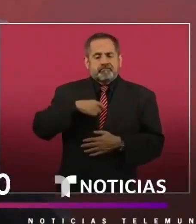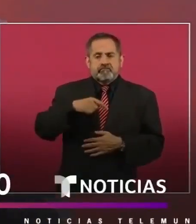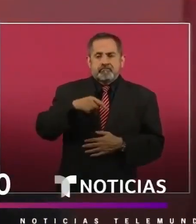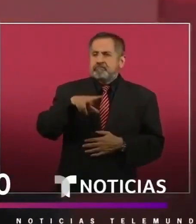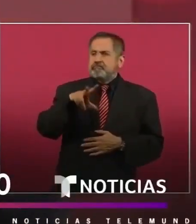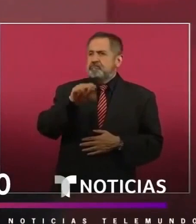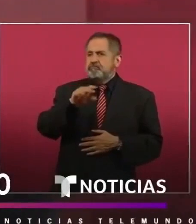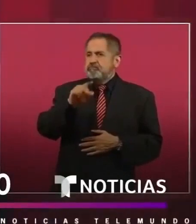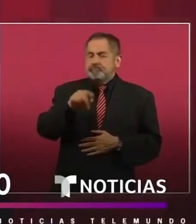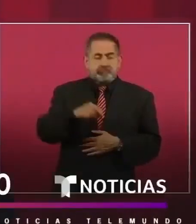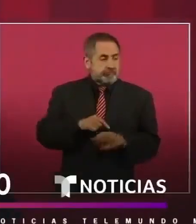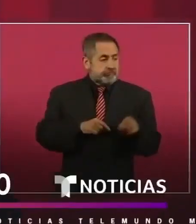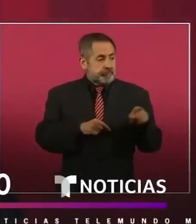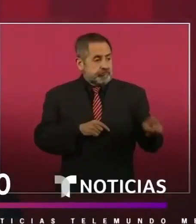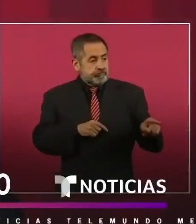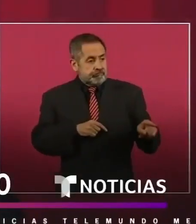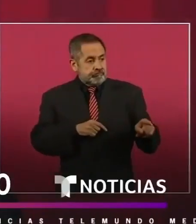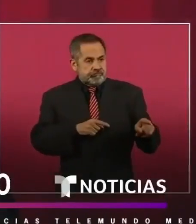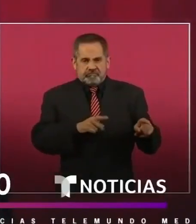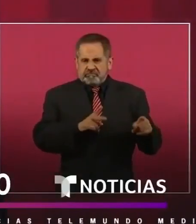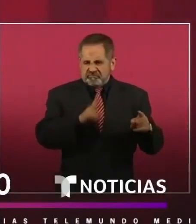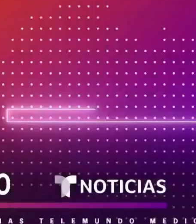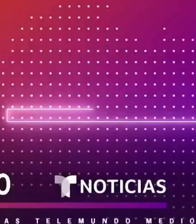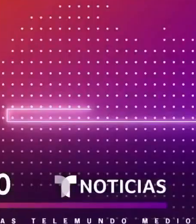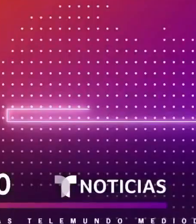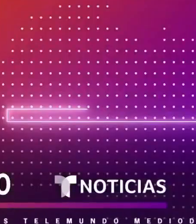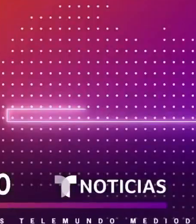enfrentar la violencia con la violencia.